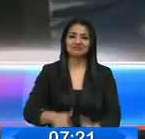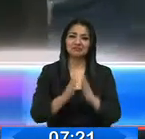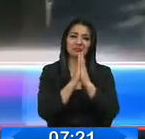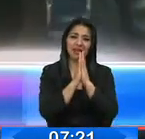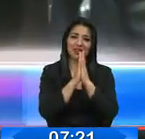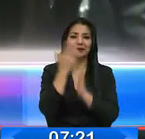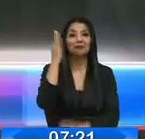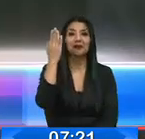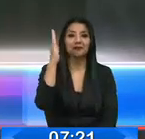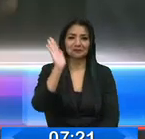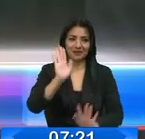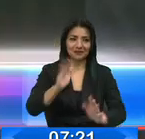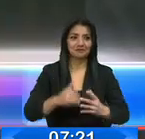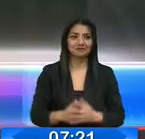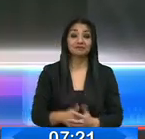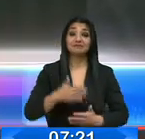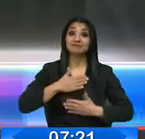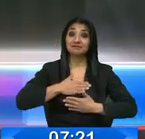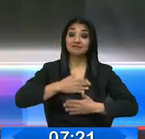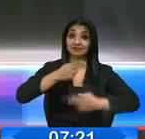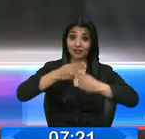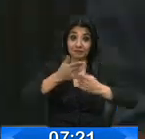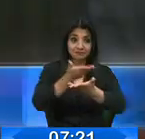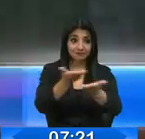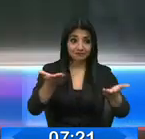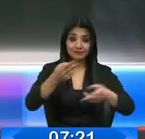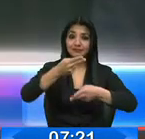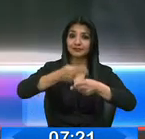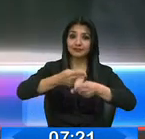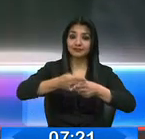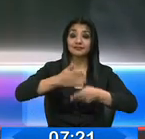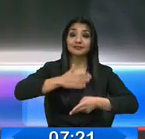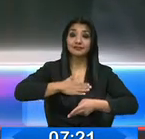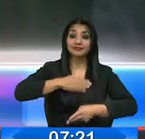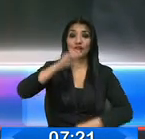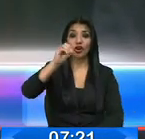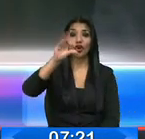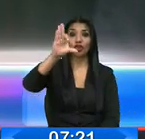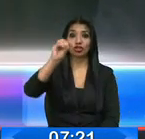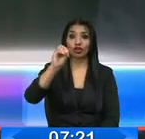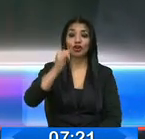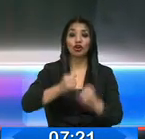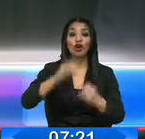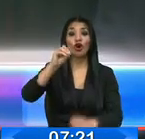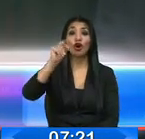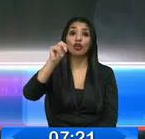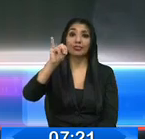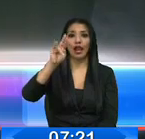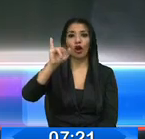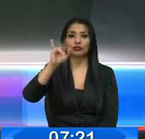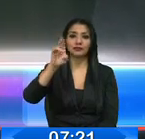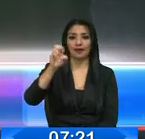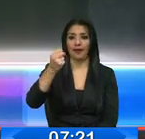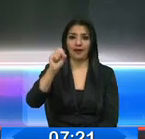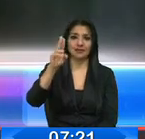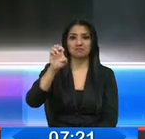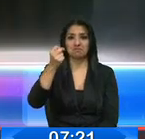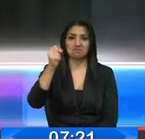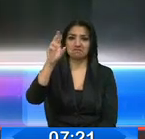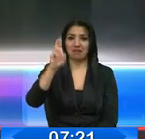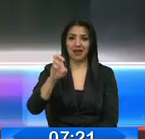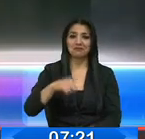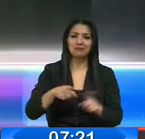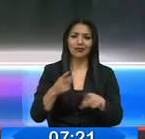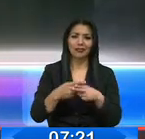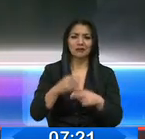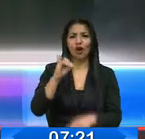broma incluida. Me presento hoy ante ustedes, ante todos. Soy Otto Sonnenhausner Spät. Pero quiero que me